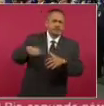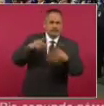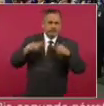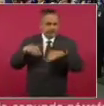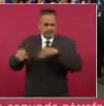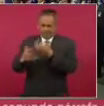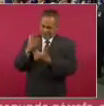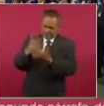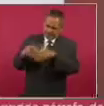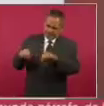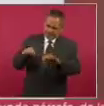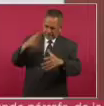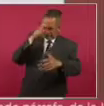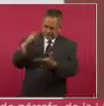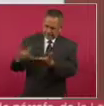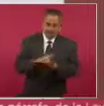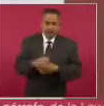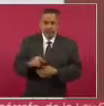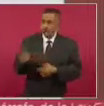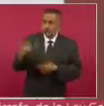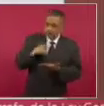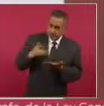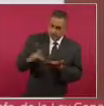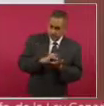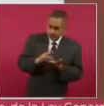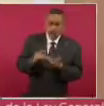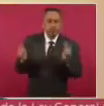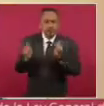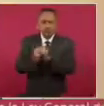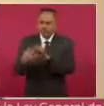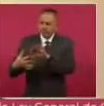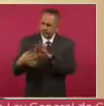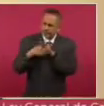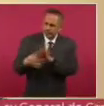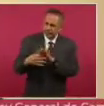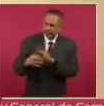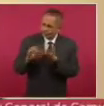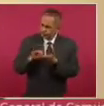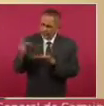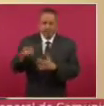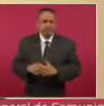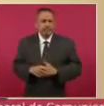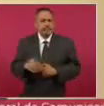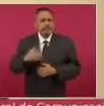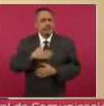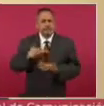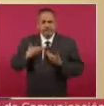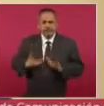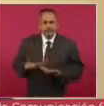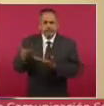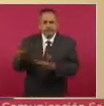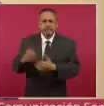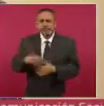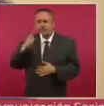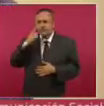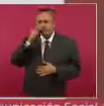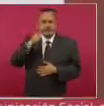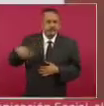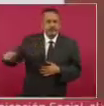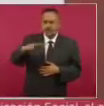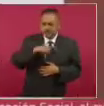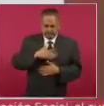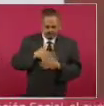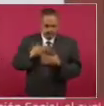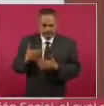México, con su cooperación y con su solidaridad. De mi parte, ustedes siempre